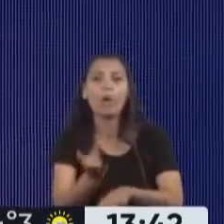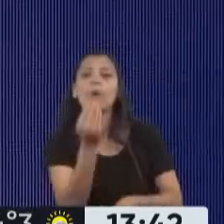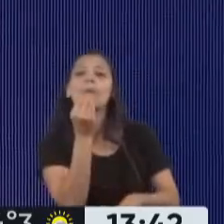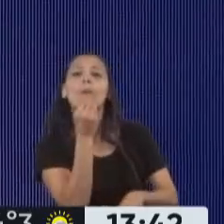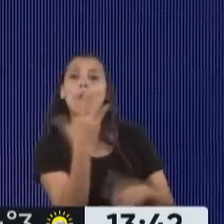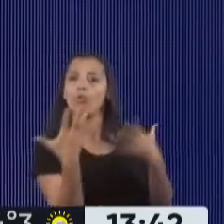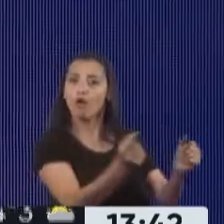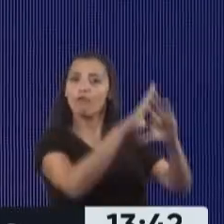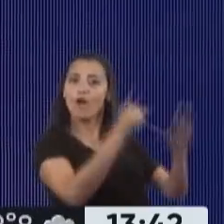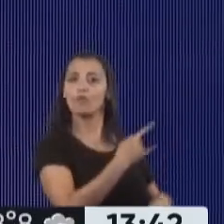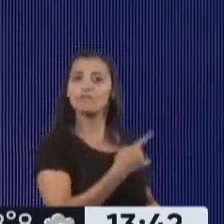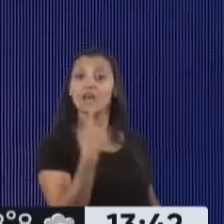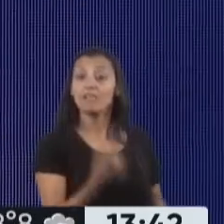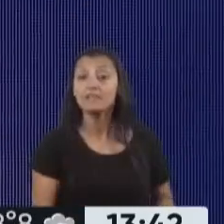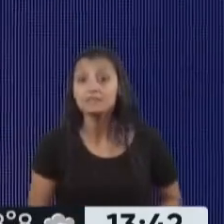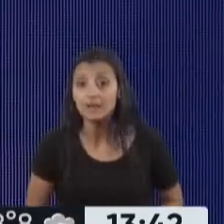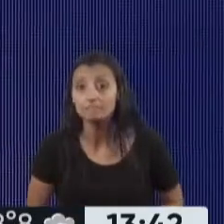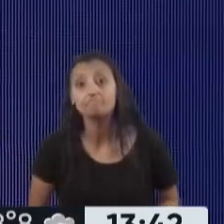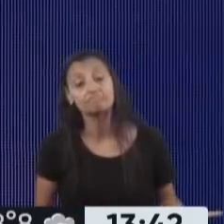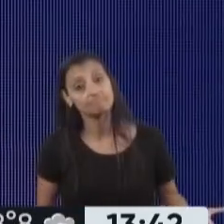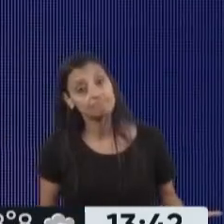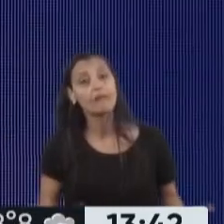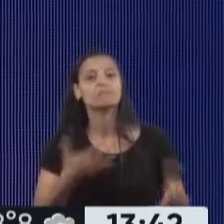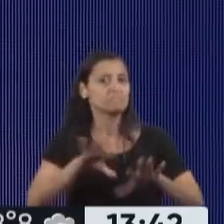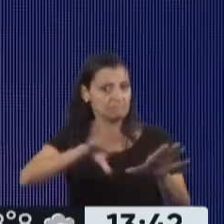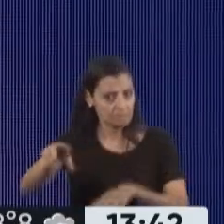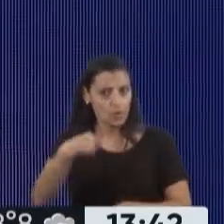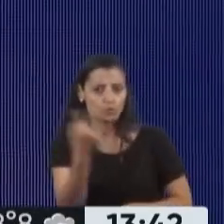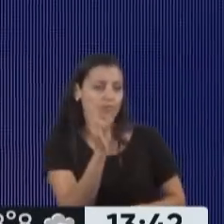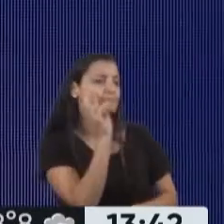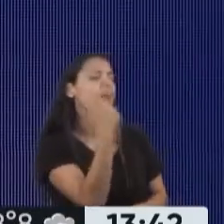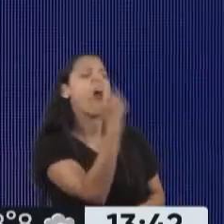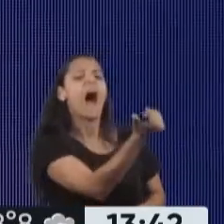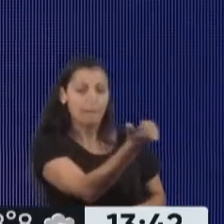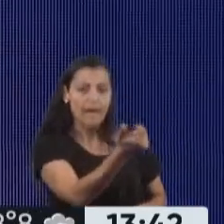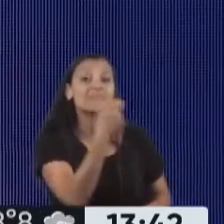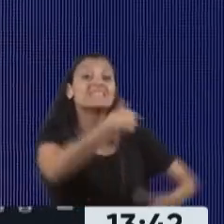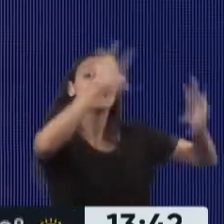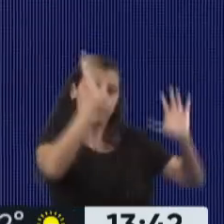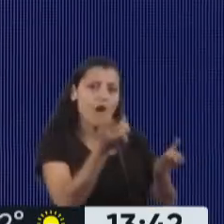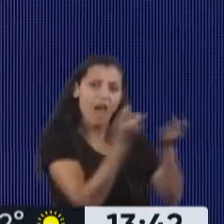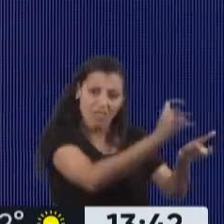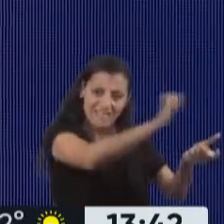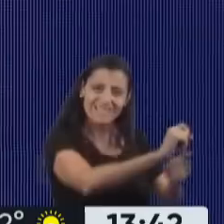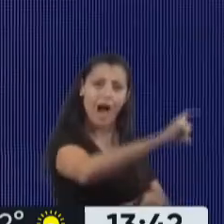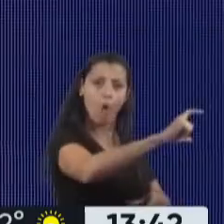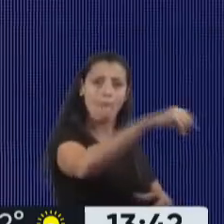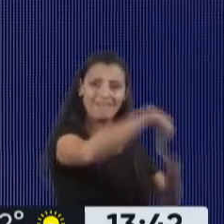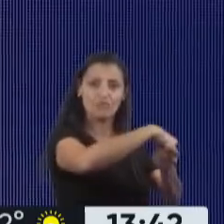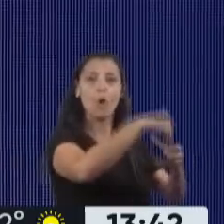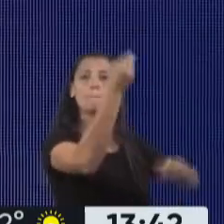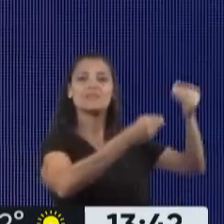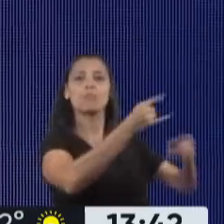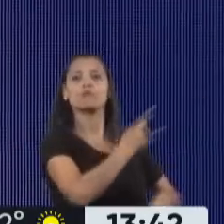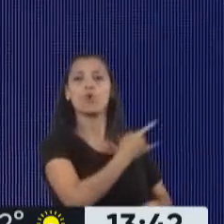universidades. Pero entonces sacamos la cuenta y era En un ejercicio nos sostenemos